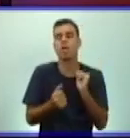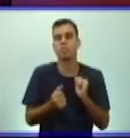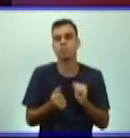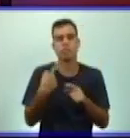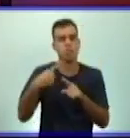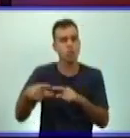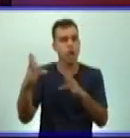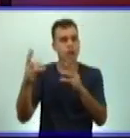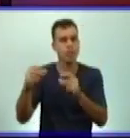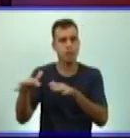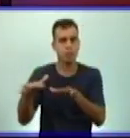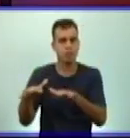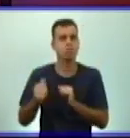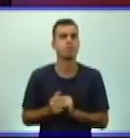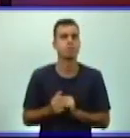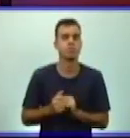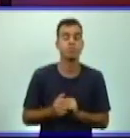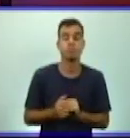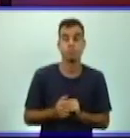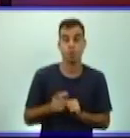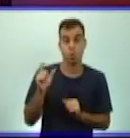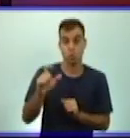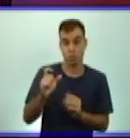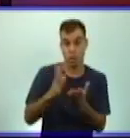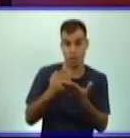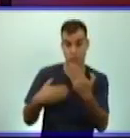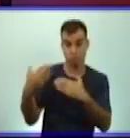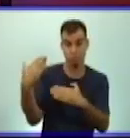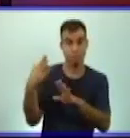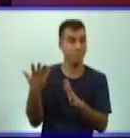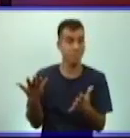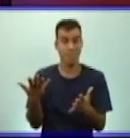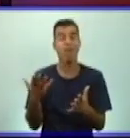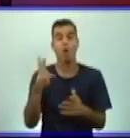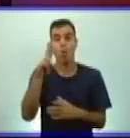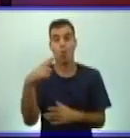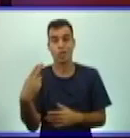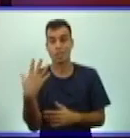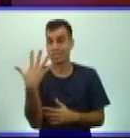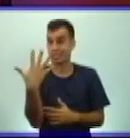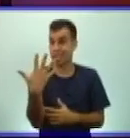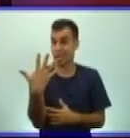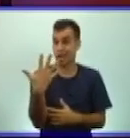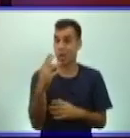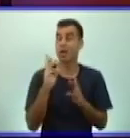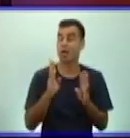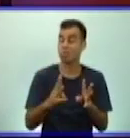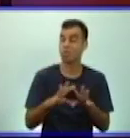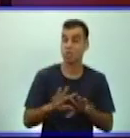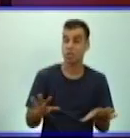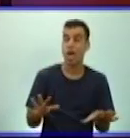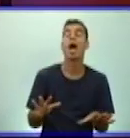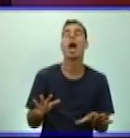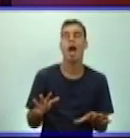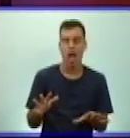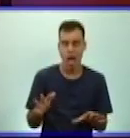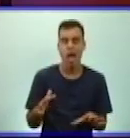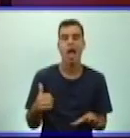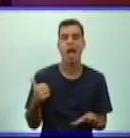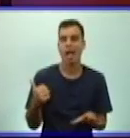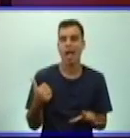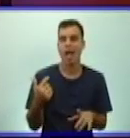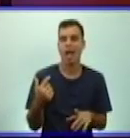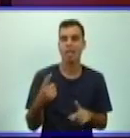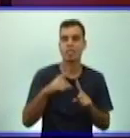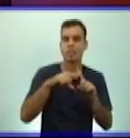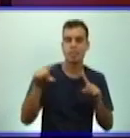movimiento. Así como en el último encuentro ustedes sistematizaron la unidad número 5, que trata o que trabajaron los temas